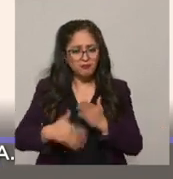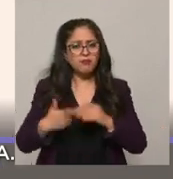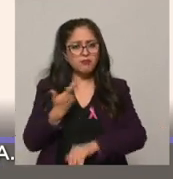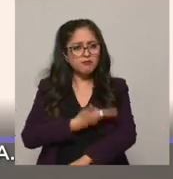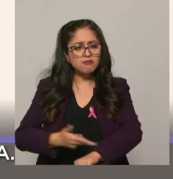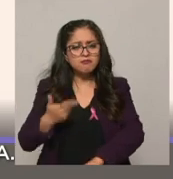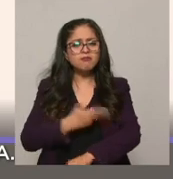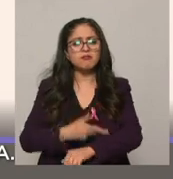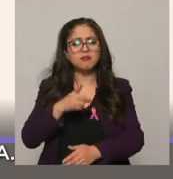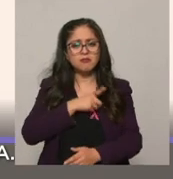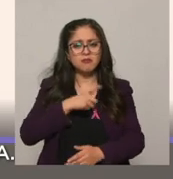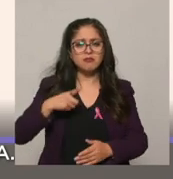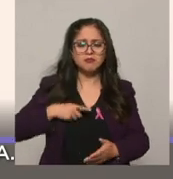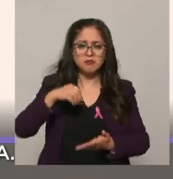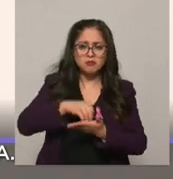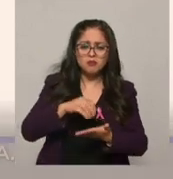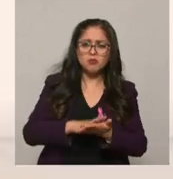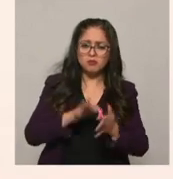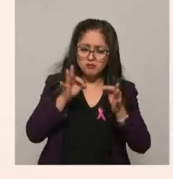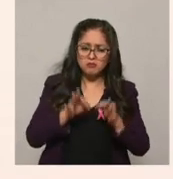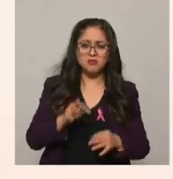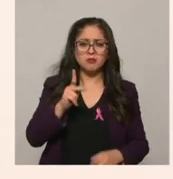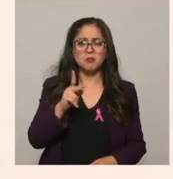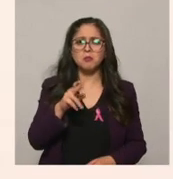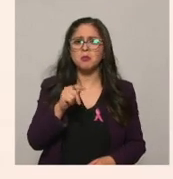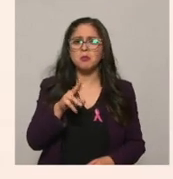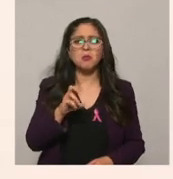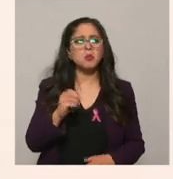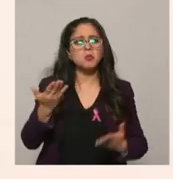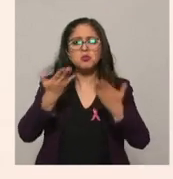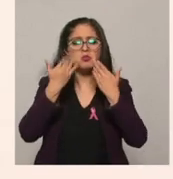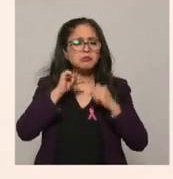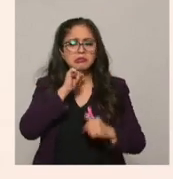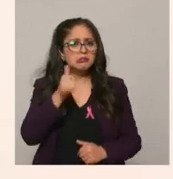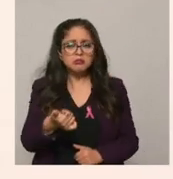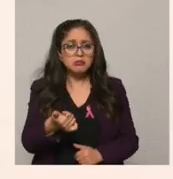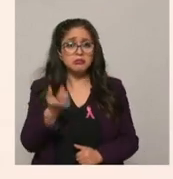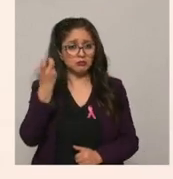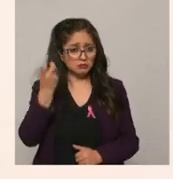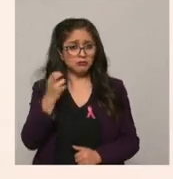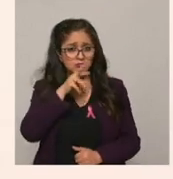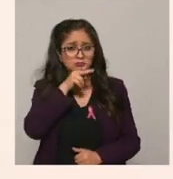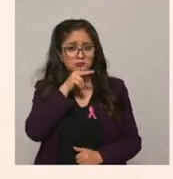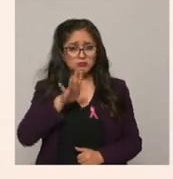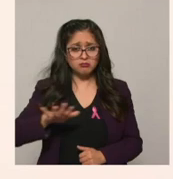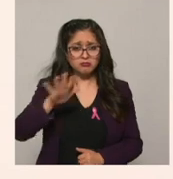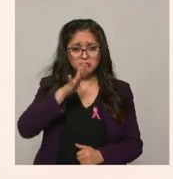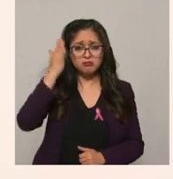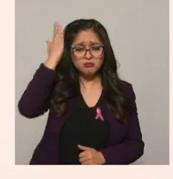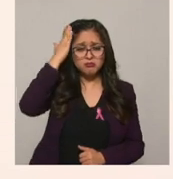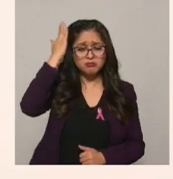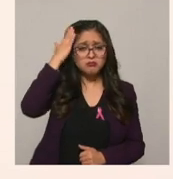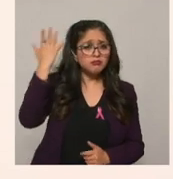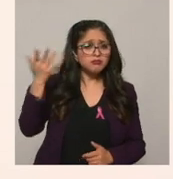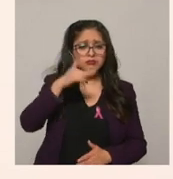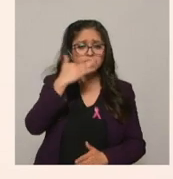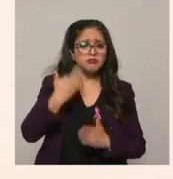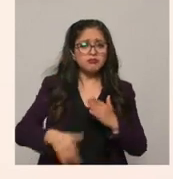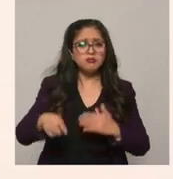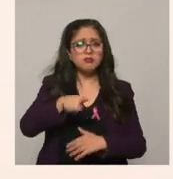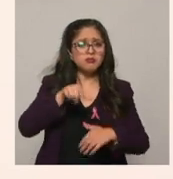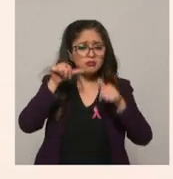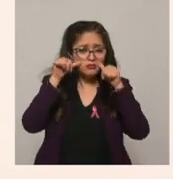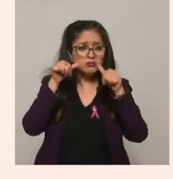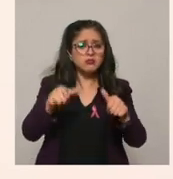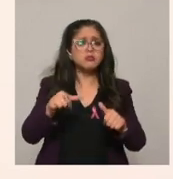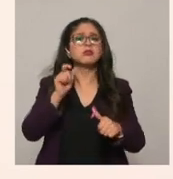ni siquiera el protocolo ni nada, ¿no? Entonces, eso es lo preocupante de que las autoridades pues no están tomando en cuenta